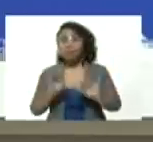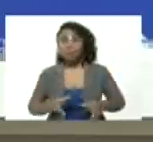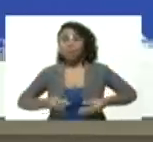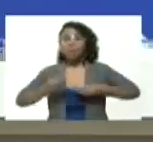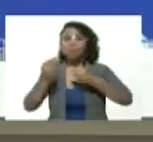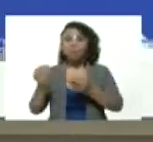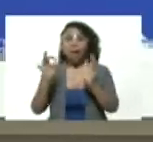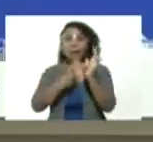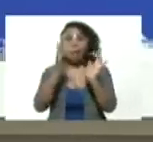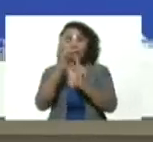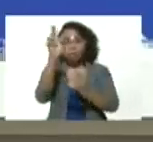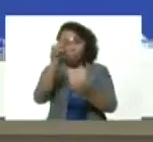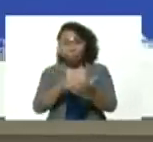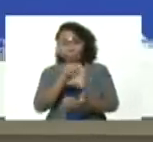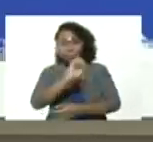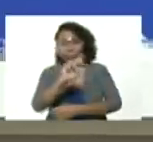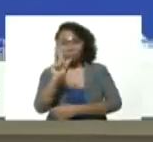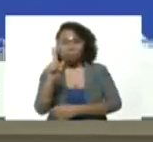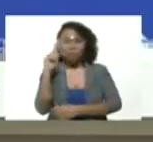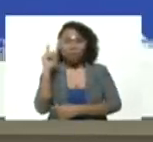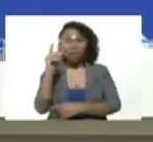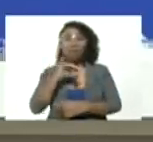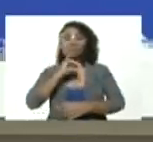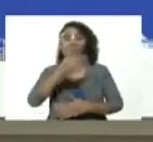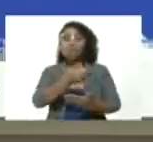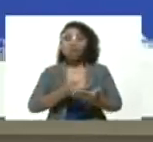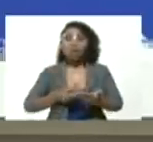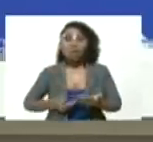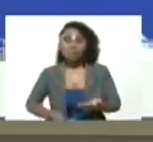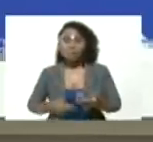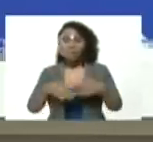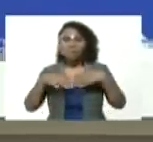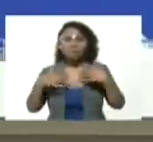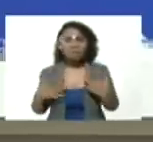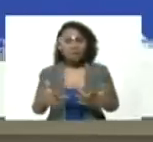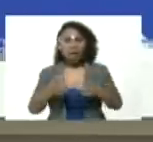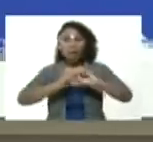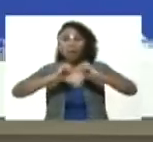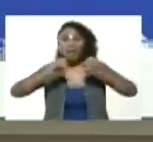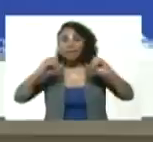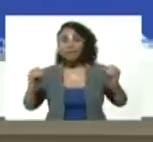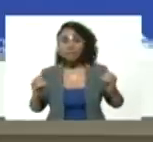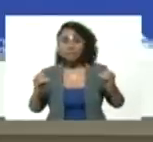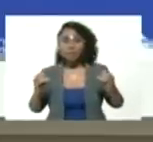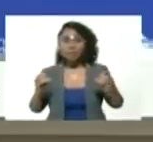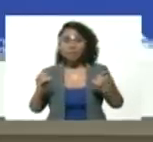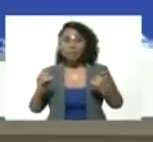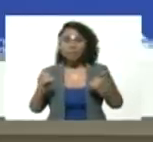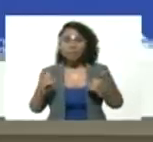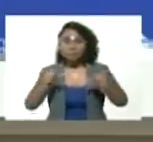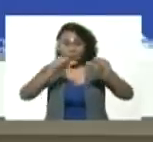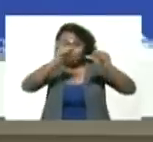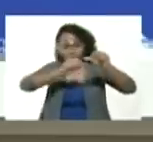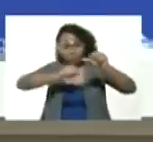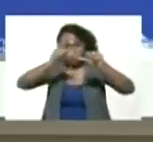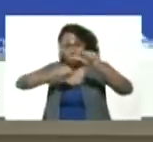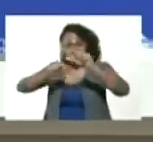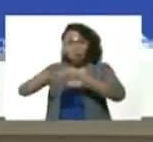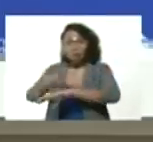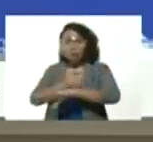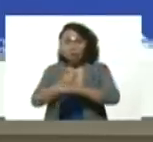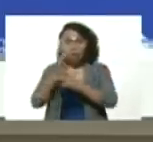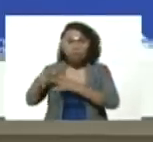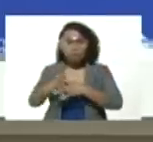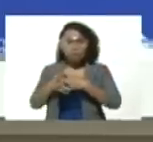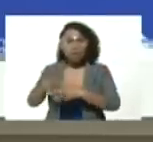en abril del 2021 el informe de la organización auditora del gobierno de los Estados Unidos